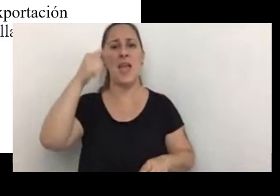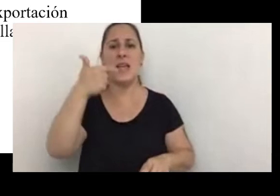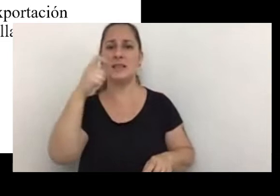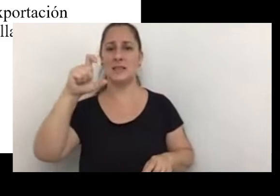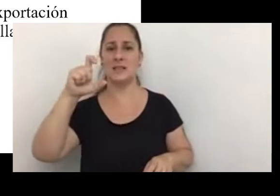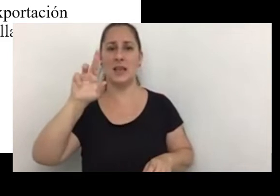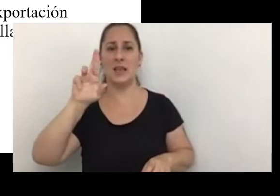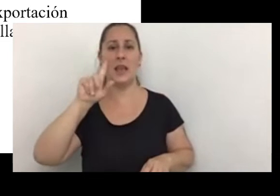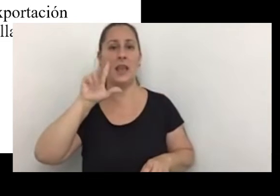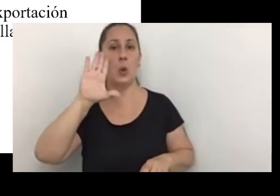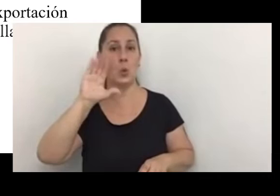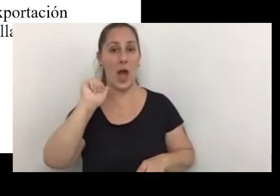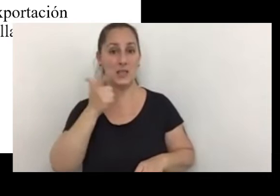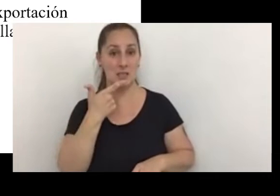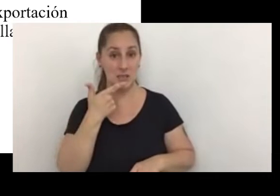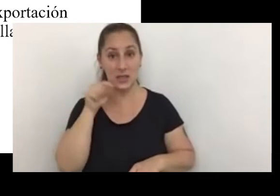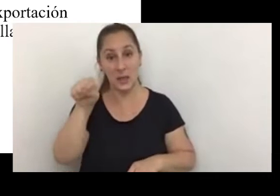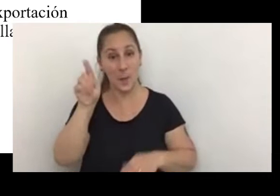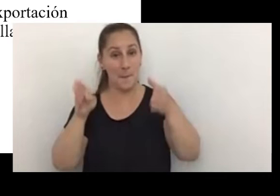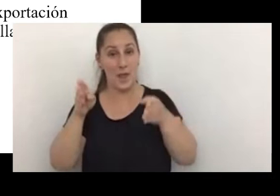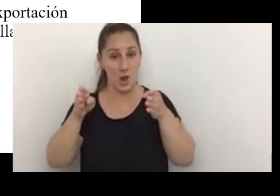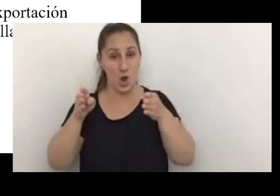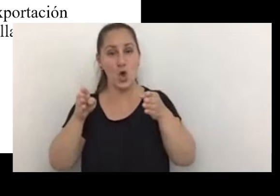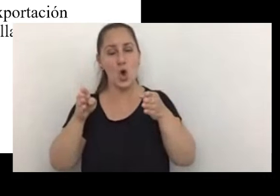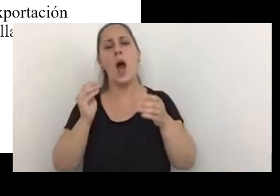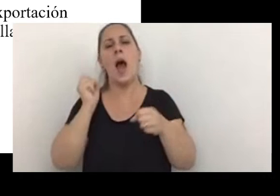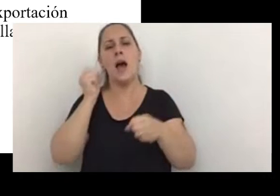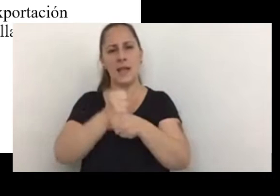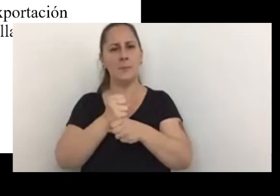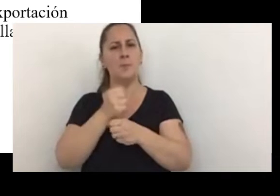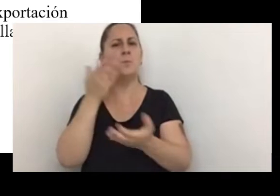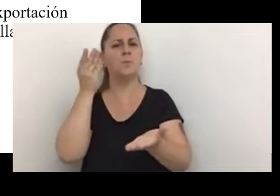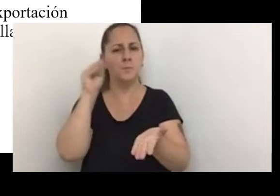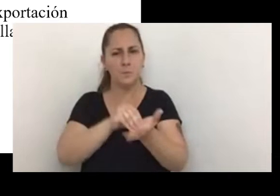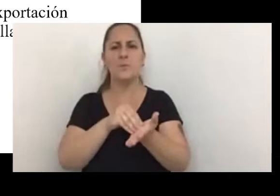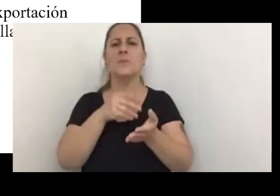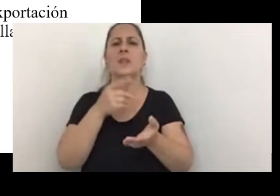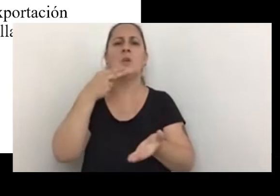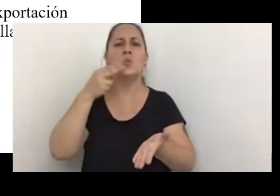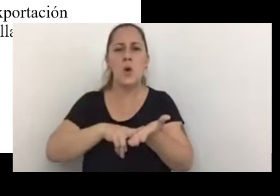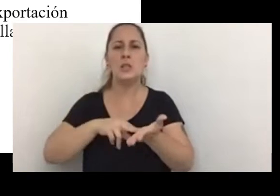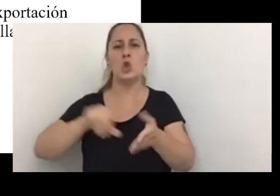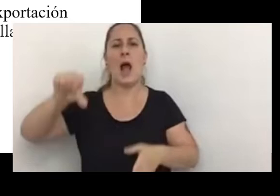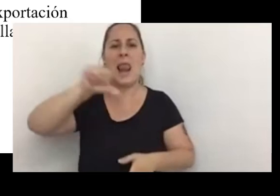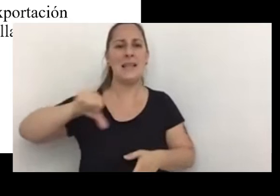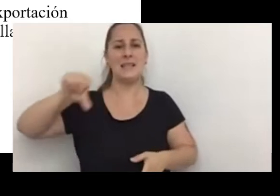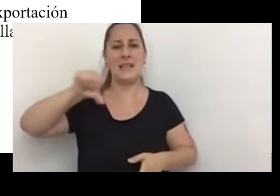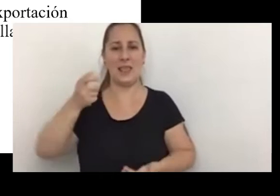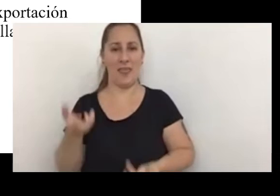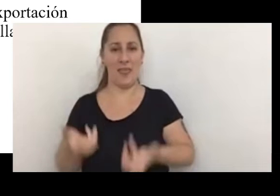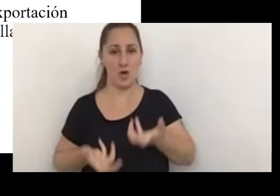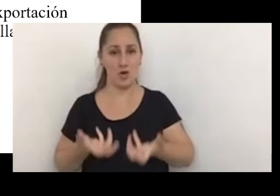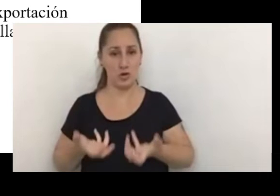un periodo, estos escribas hasta impusieron un impuesto al aceite de cocina. Y para poder garantizar